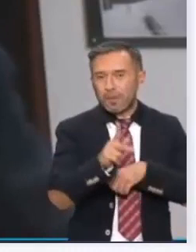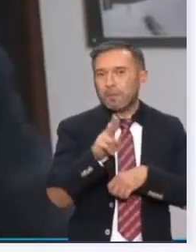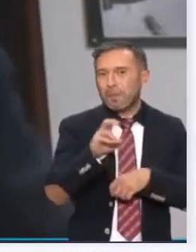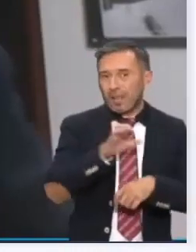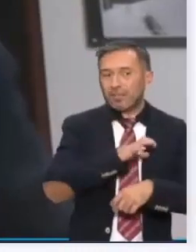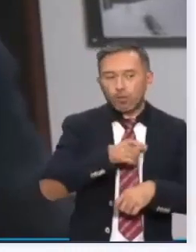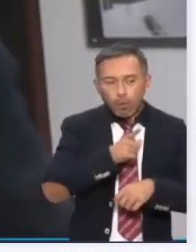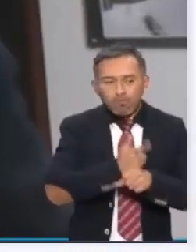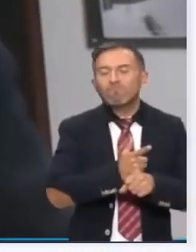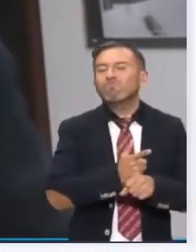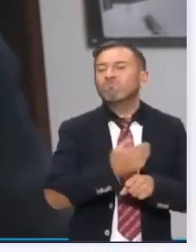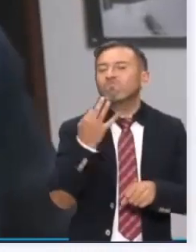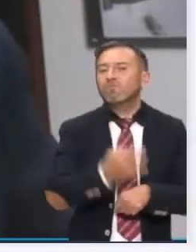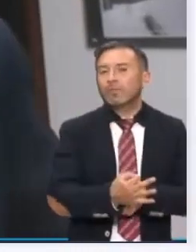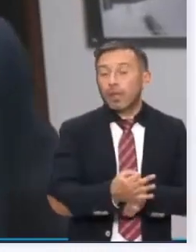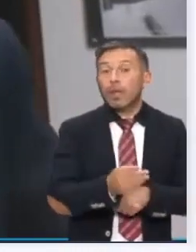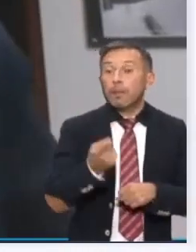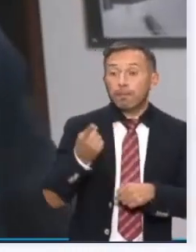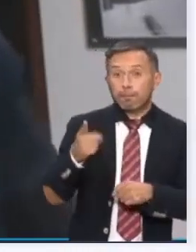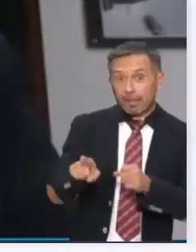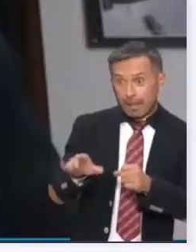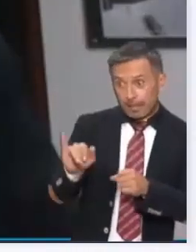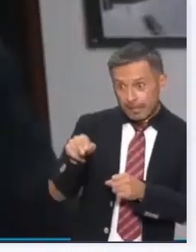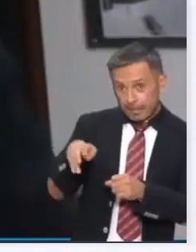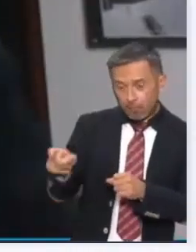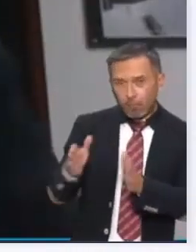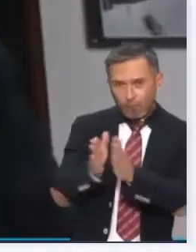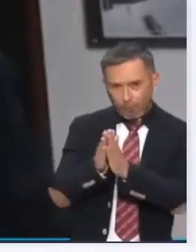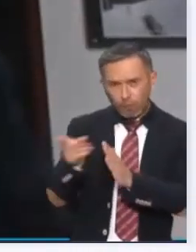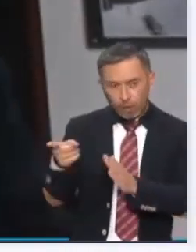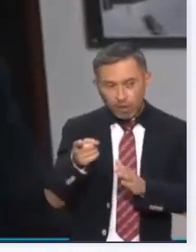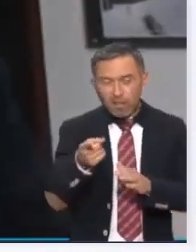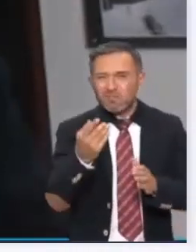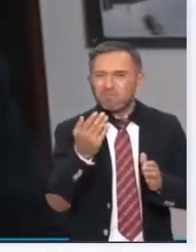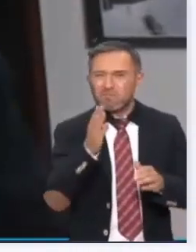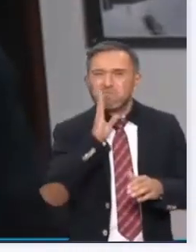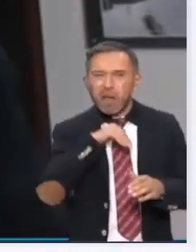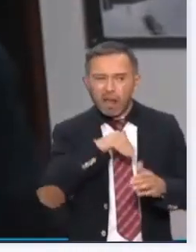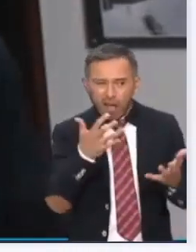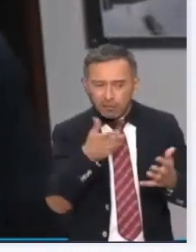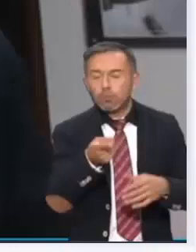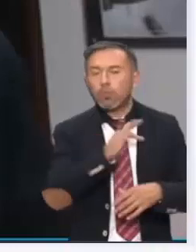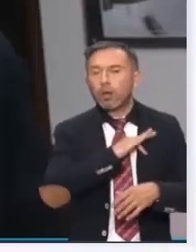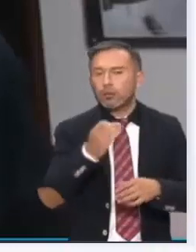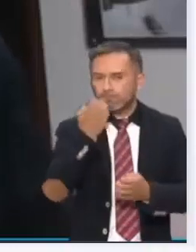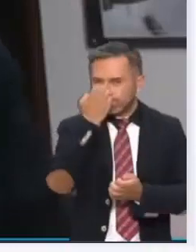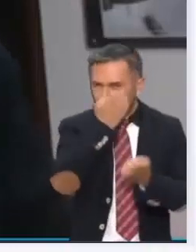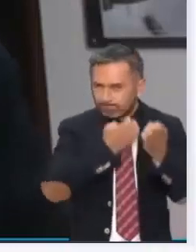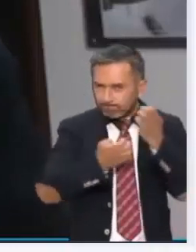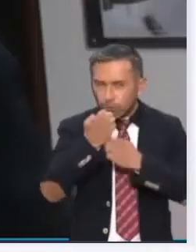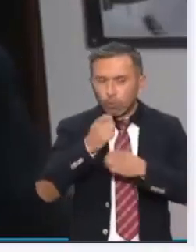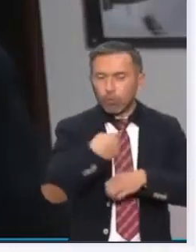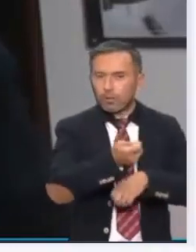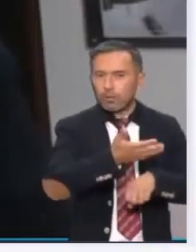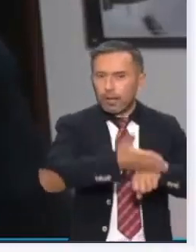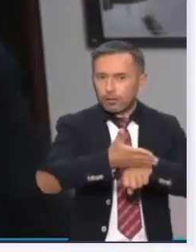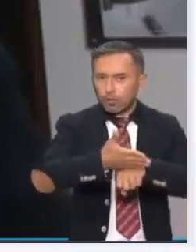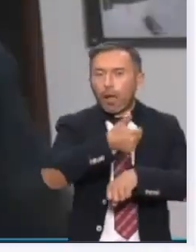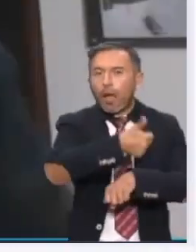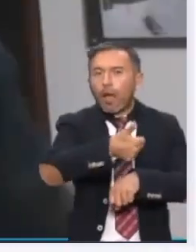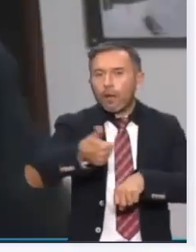por representación proporcional es decir pasaría de 128 escaños a sólo 96